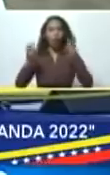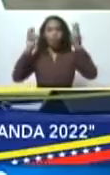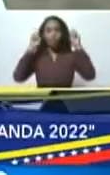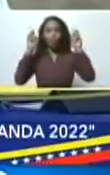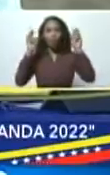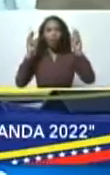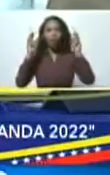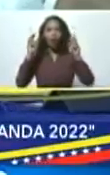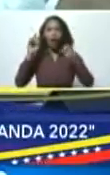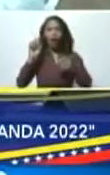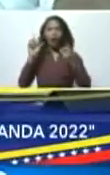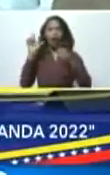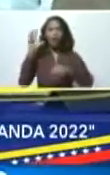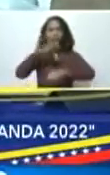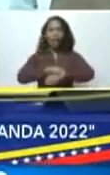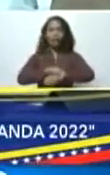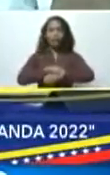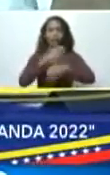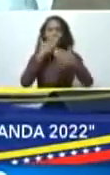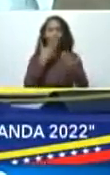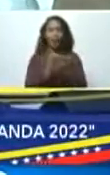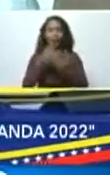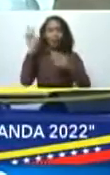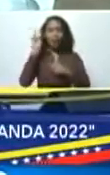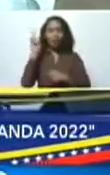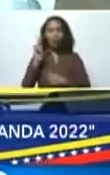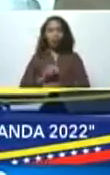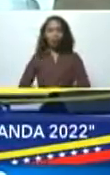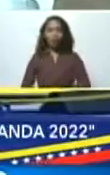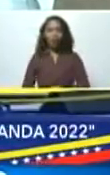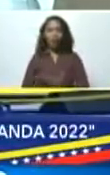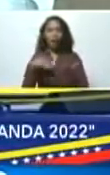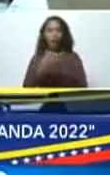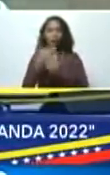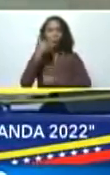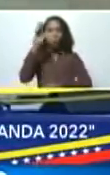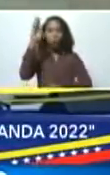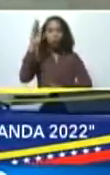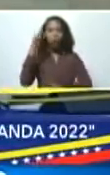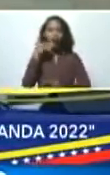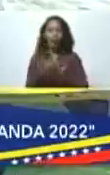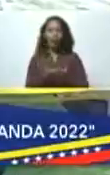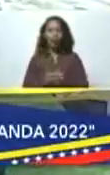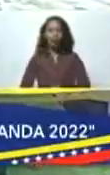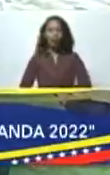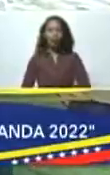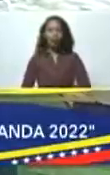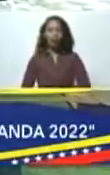Gavilán. Adelante, muchas gracias, Venezuela. Hasta la próxima, gracias.